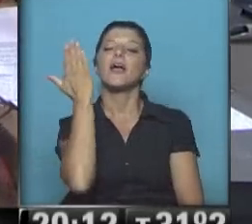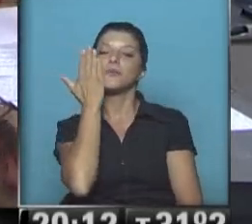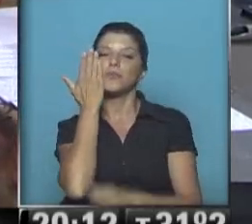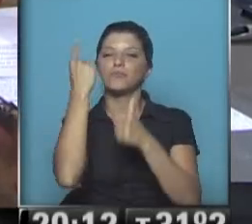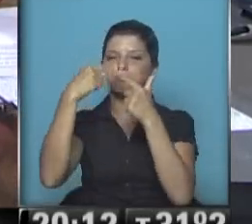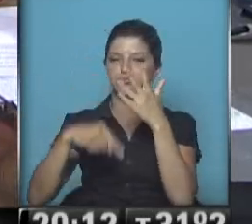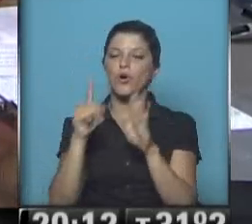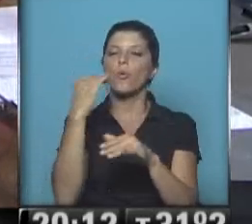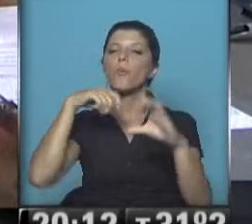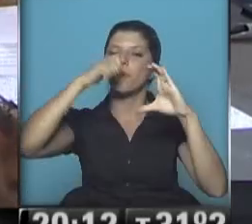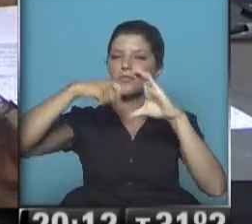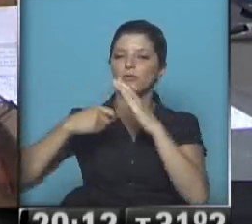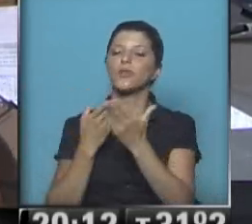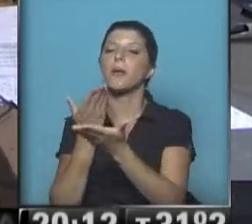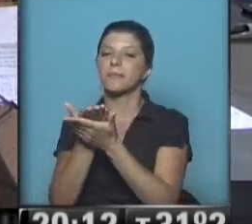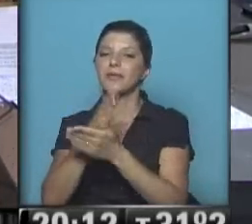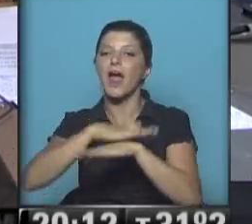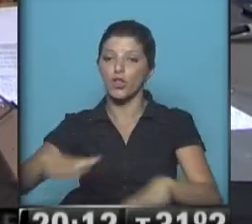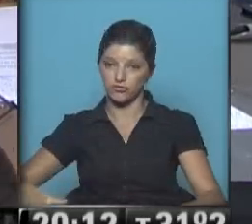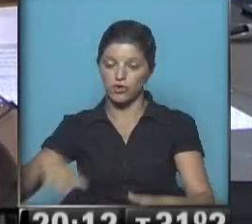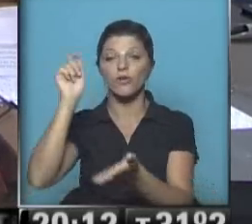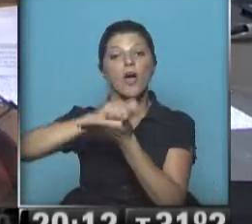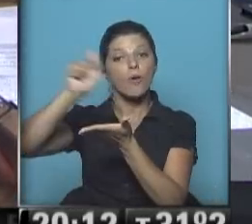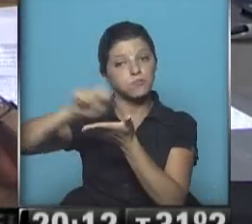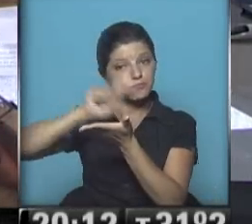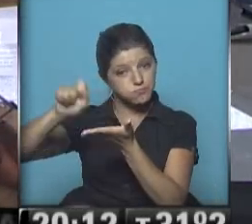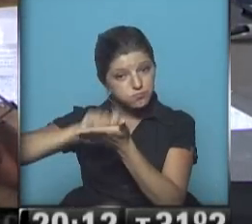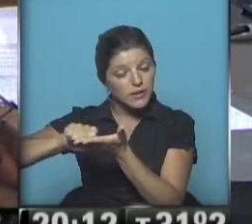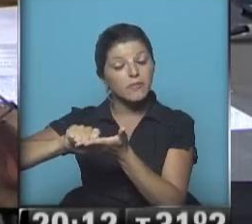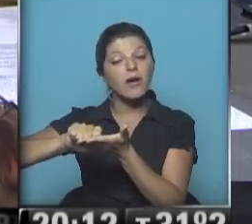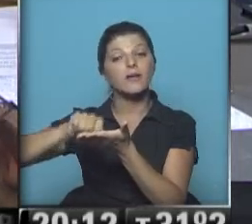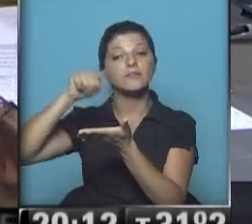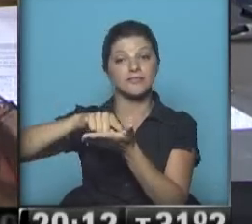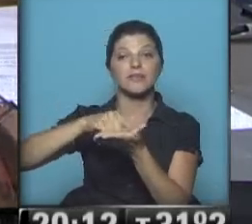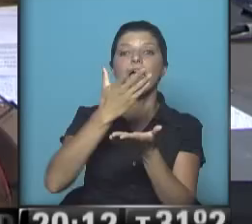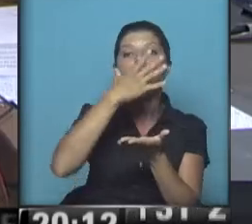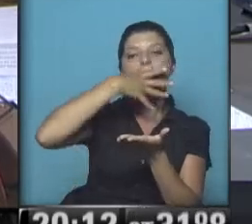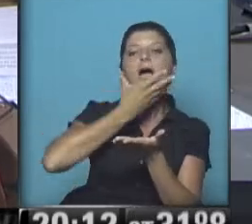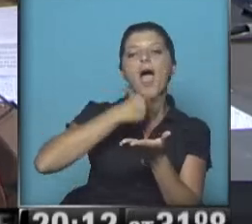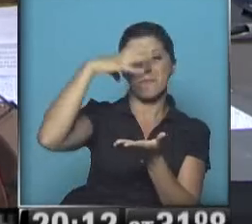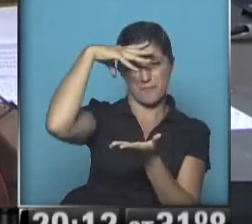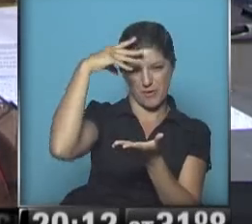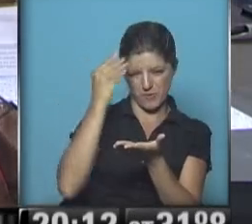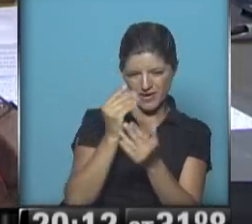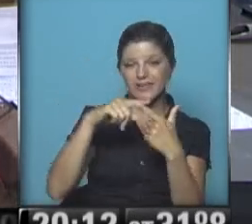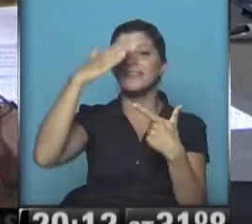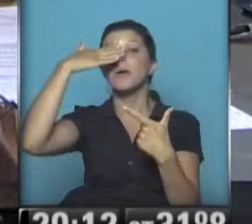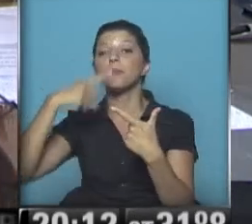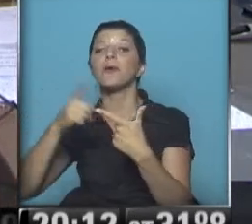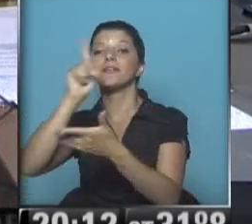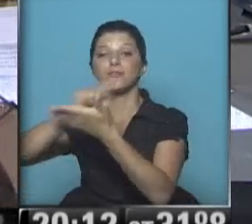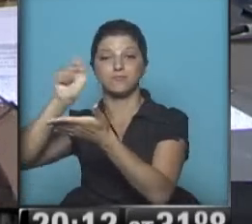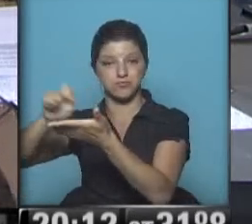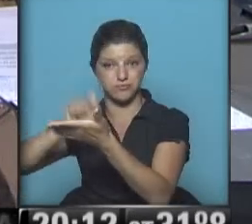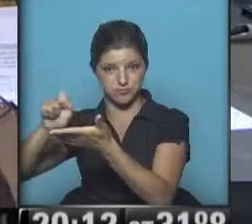que está circulando donde le piden a los chicos que le escriban una carta a Papá Noel, era en este caso. Sí. Y luego le piden